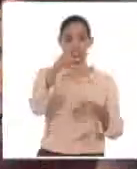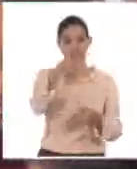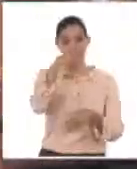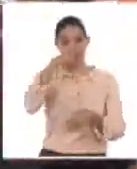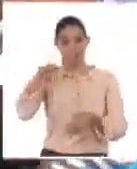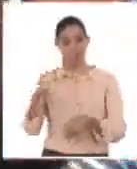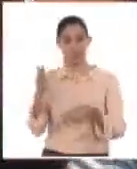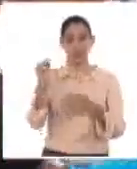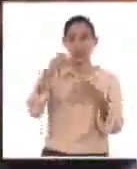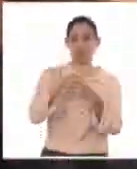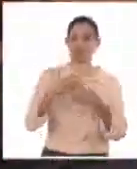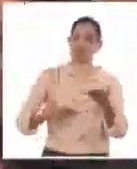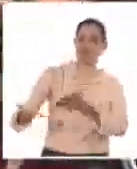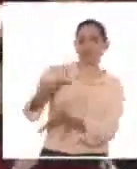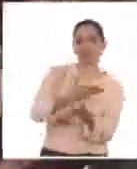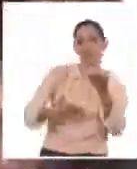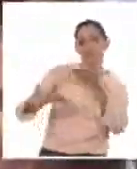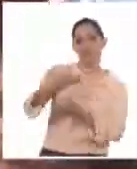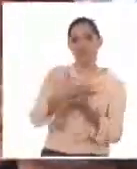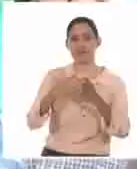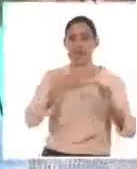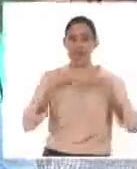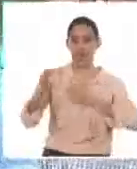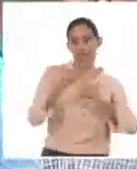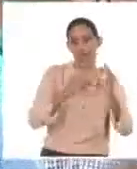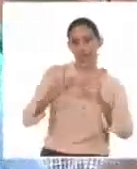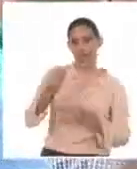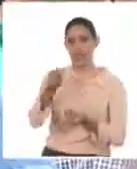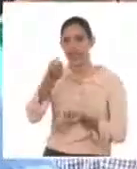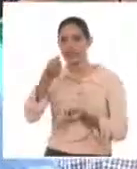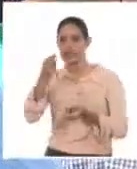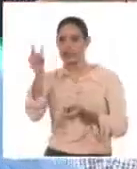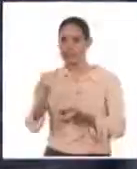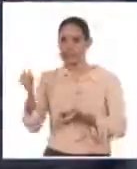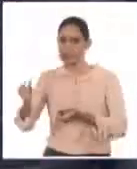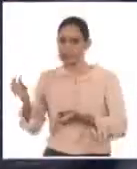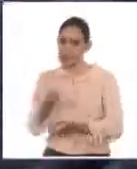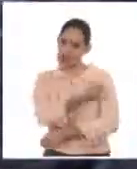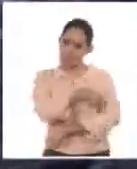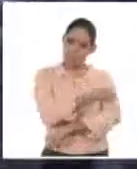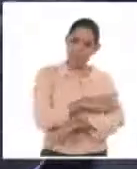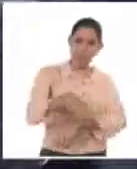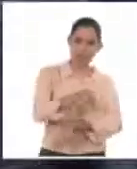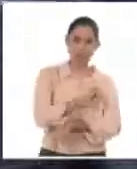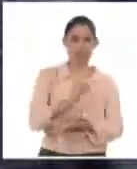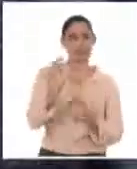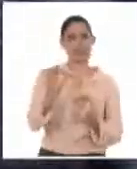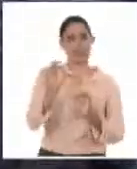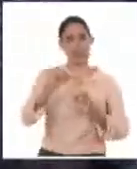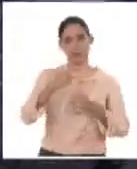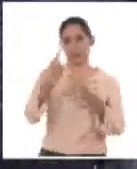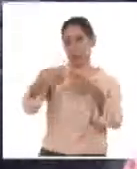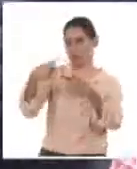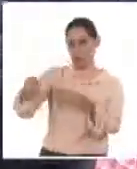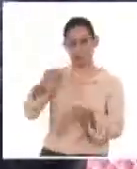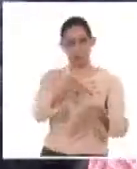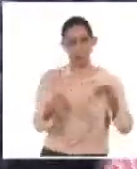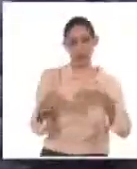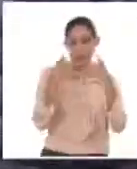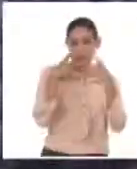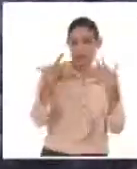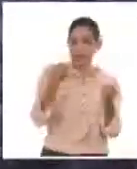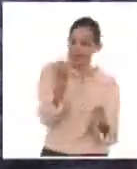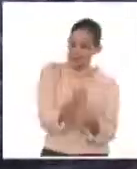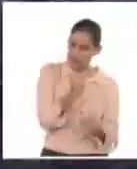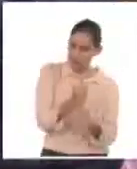intercambió con vecinos que aguardaban para saludarlo y con quienes compartió, como lo ha hecho en toda Cuba, la certeza que con trabajo